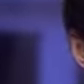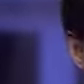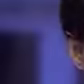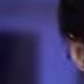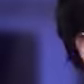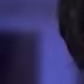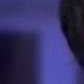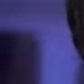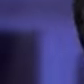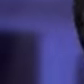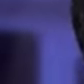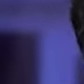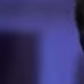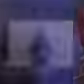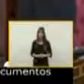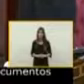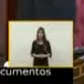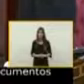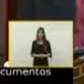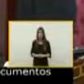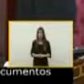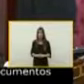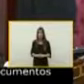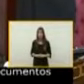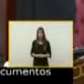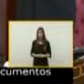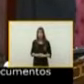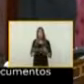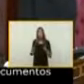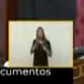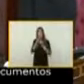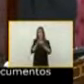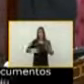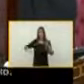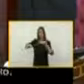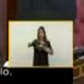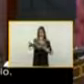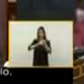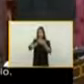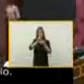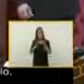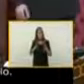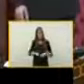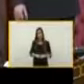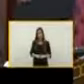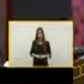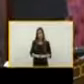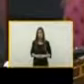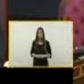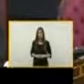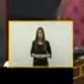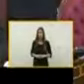Sirvió para varias cosas. Sobre todo para poner en marcha el cronómetro, la cuenta atrás de los 2 meses que marca la Constitución